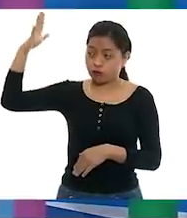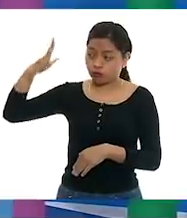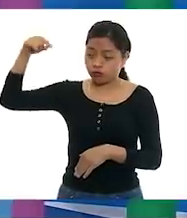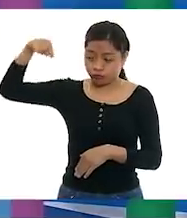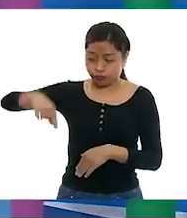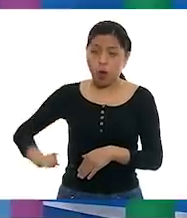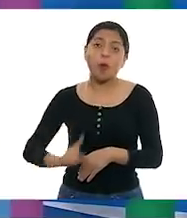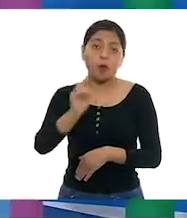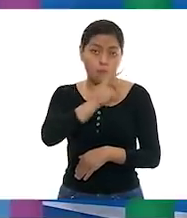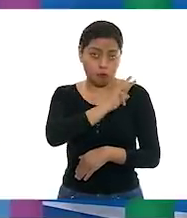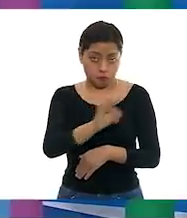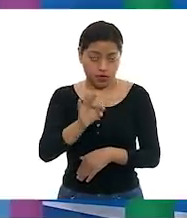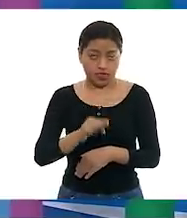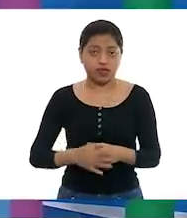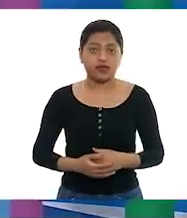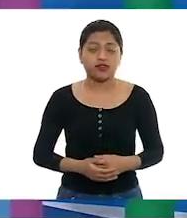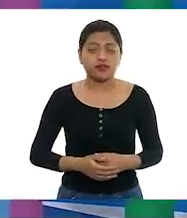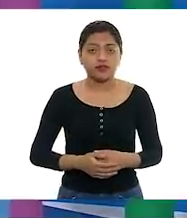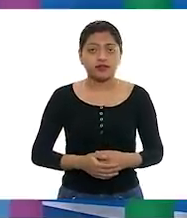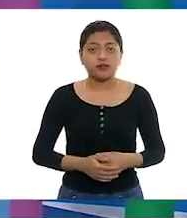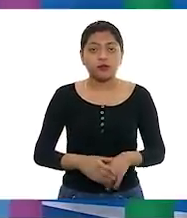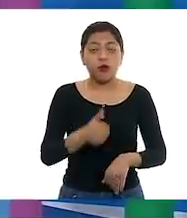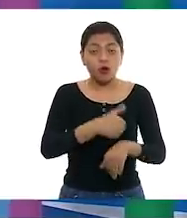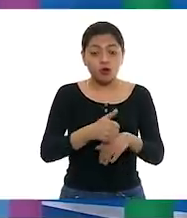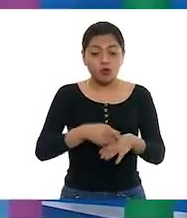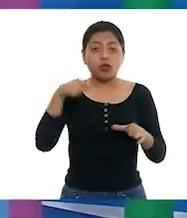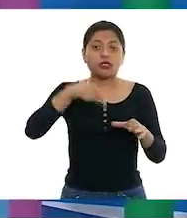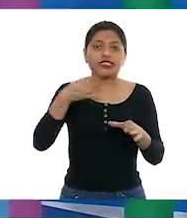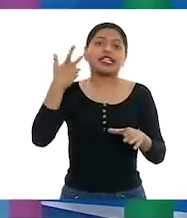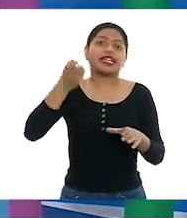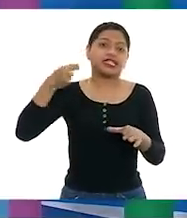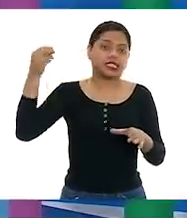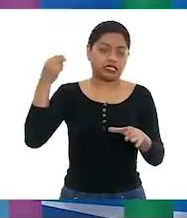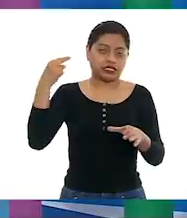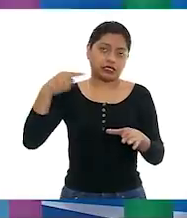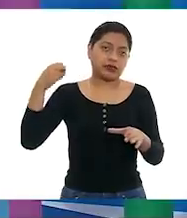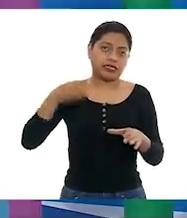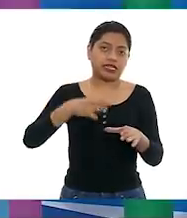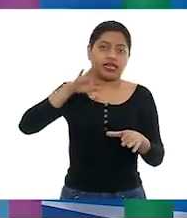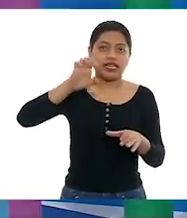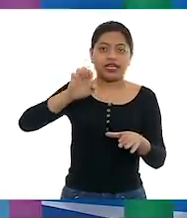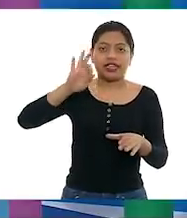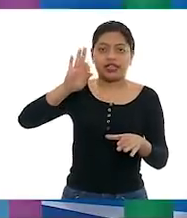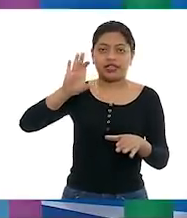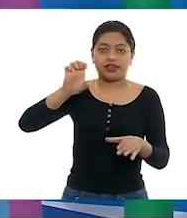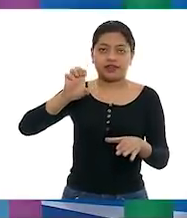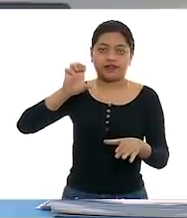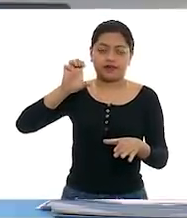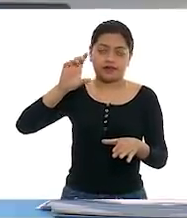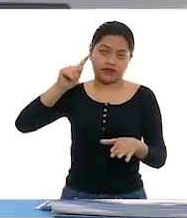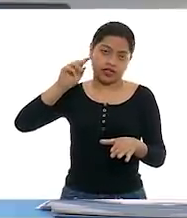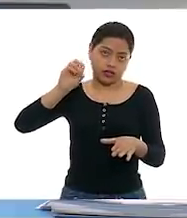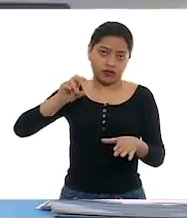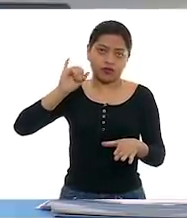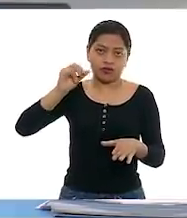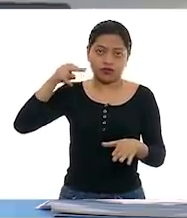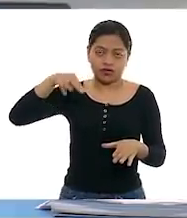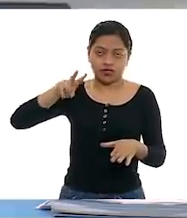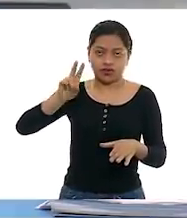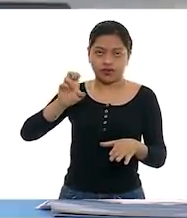digamos, normales, y el plato 2 era el efecto invernadero aumentado por el dióxido de carbono.